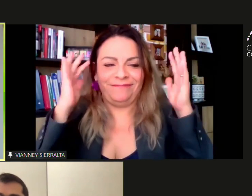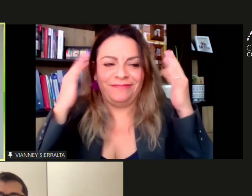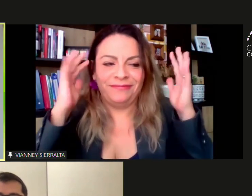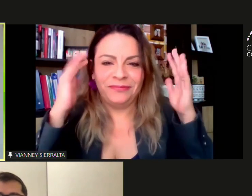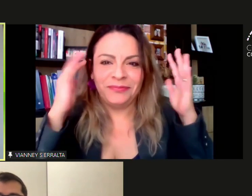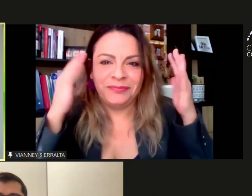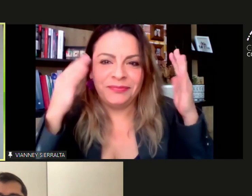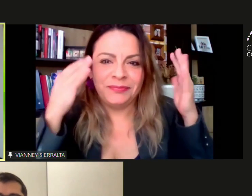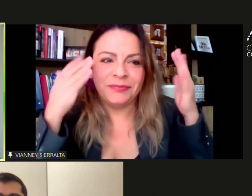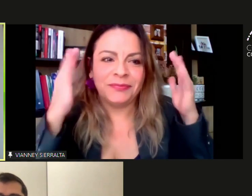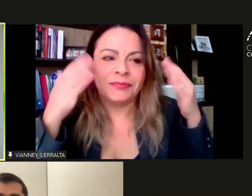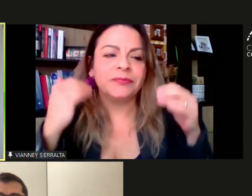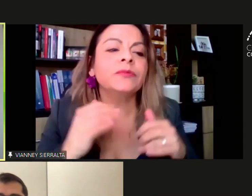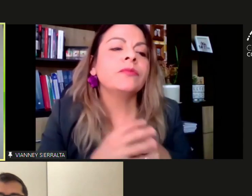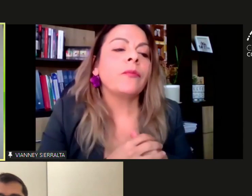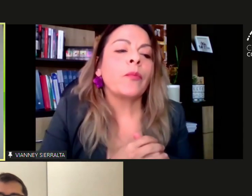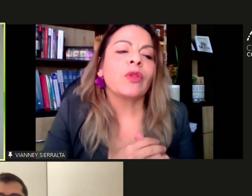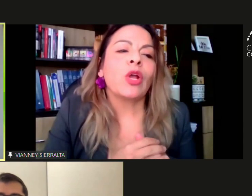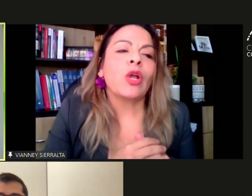decir.